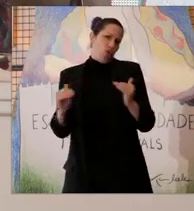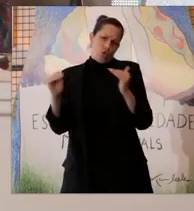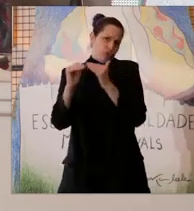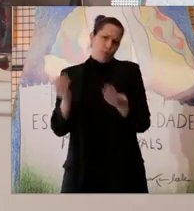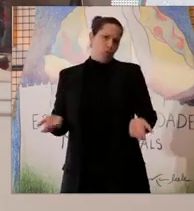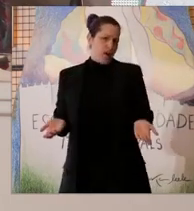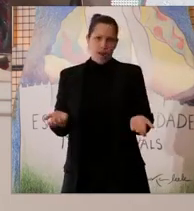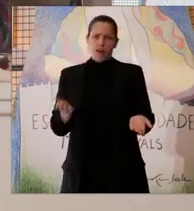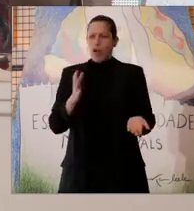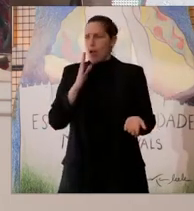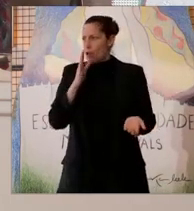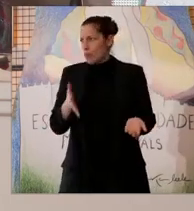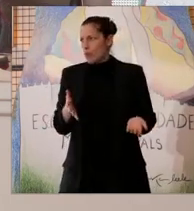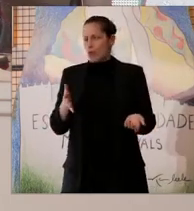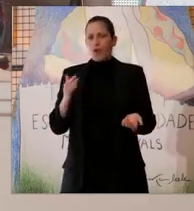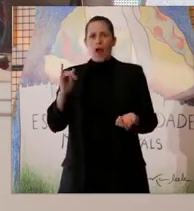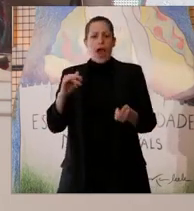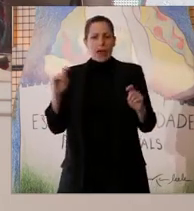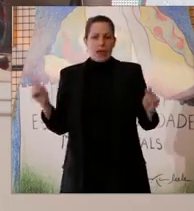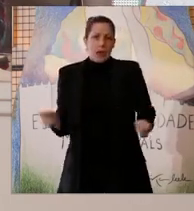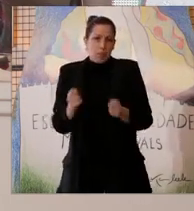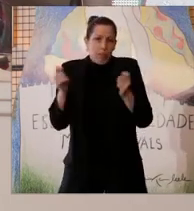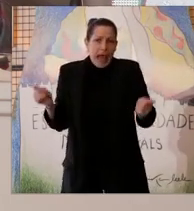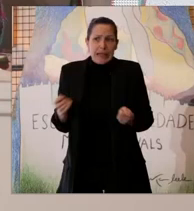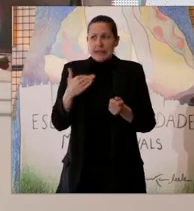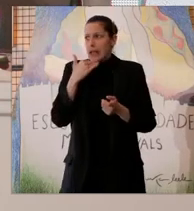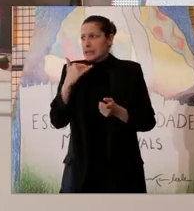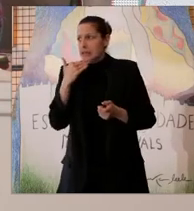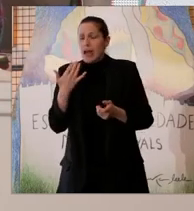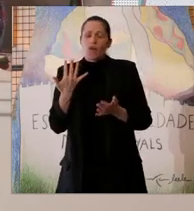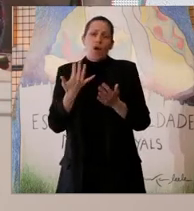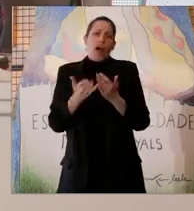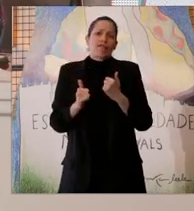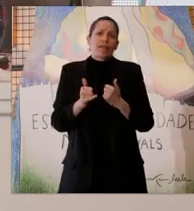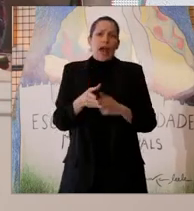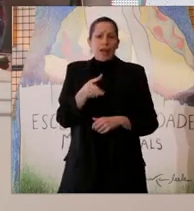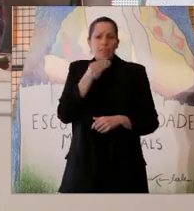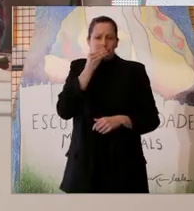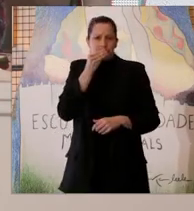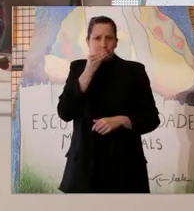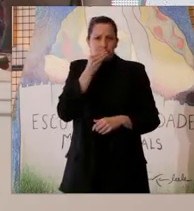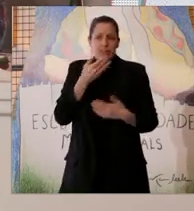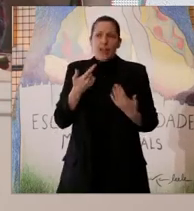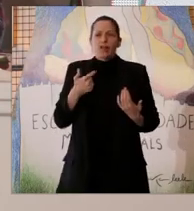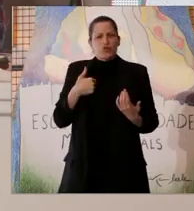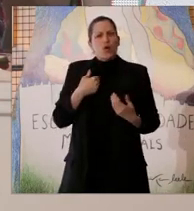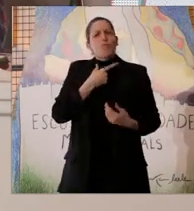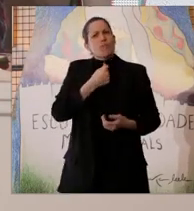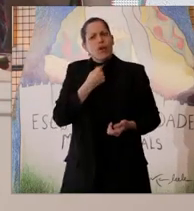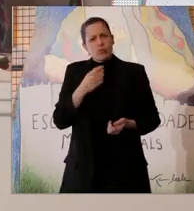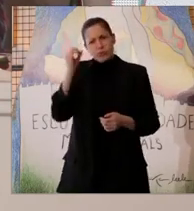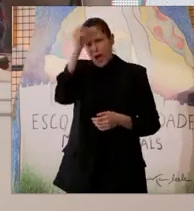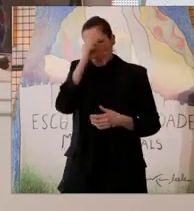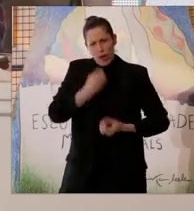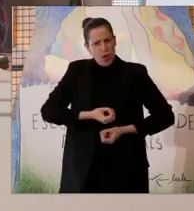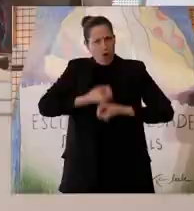Pues optas por callarte y desaparecer un tiempo Eso es autocensura porque a mí me gusta opinar de todo aunque me equivoque Porque además hay